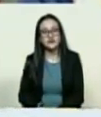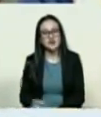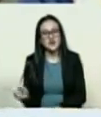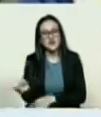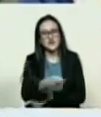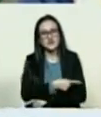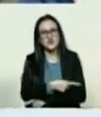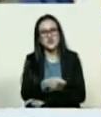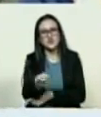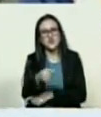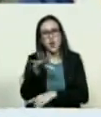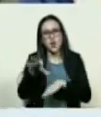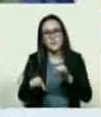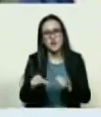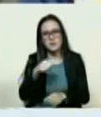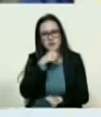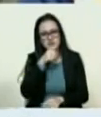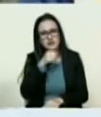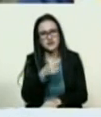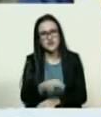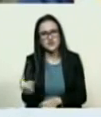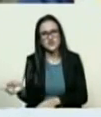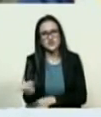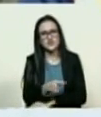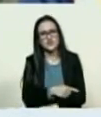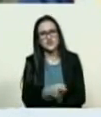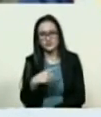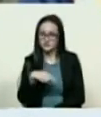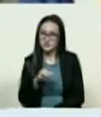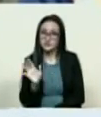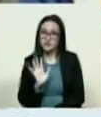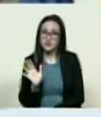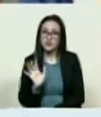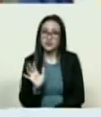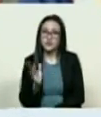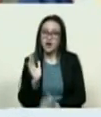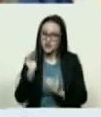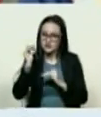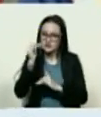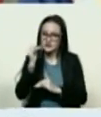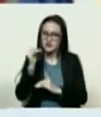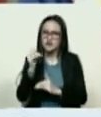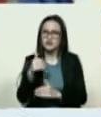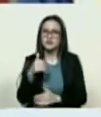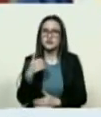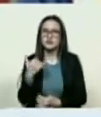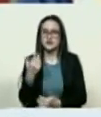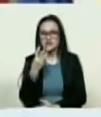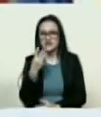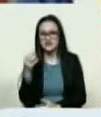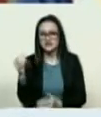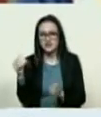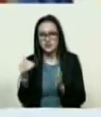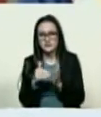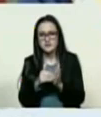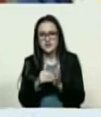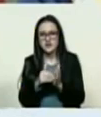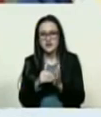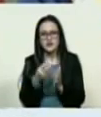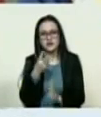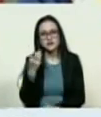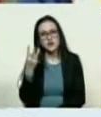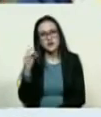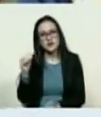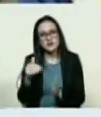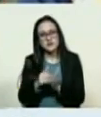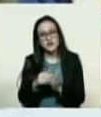la compra no fue para eso. Nosotros no, nosotros hemos ido atendiendo y pasamos de 300.000, 330.000